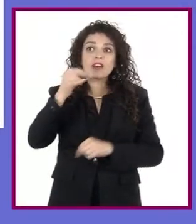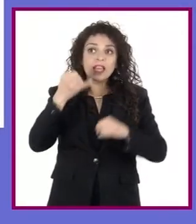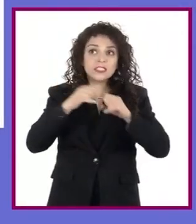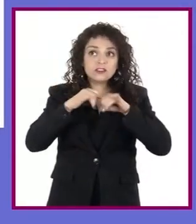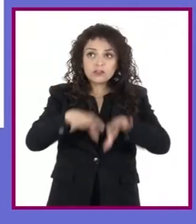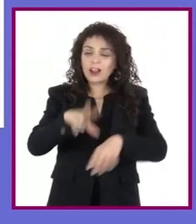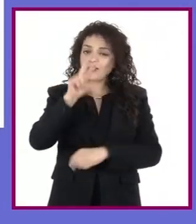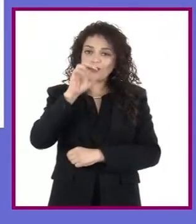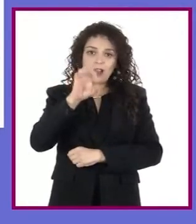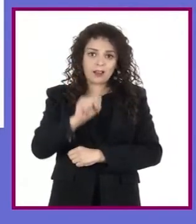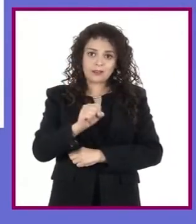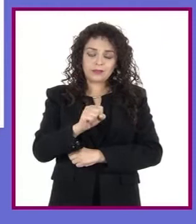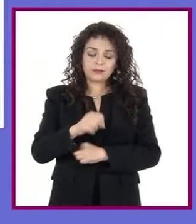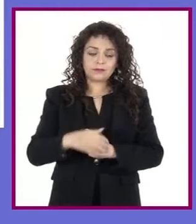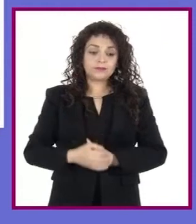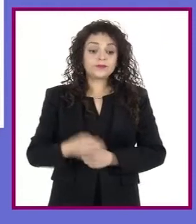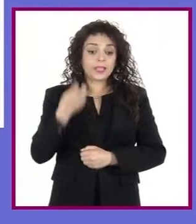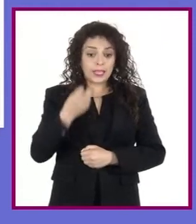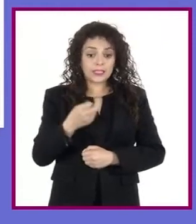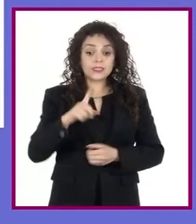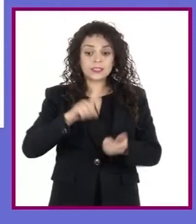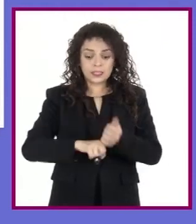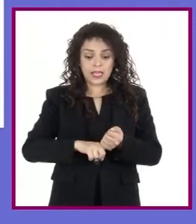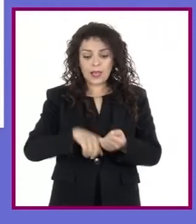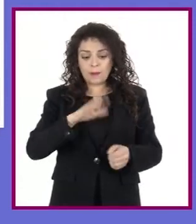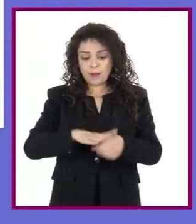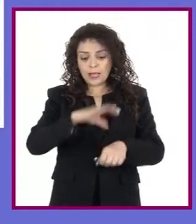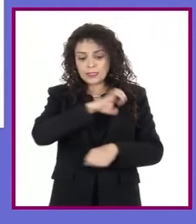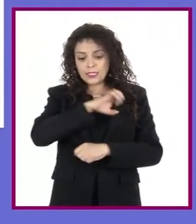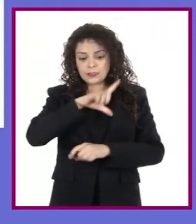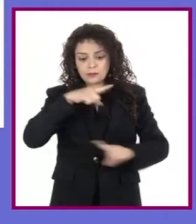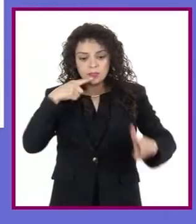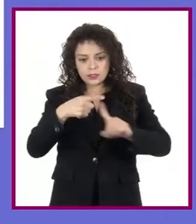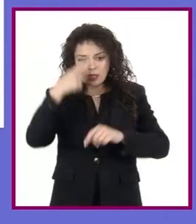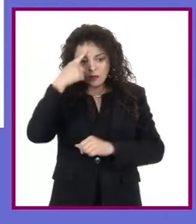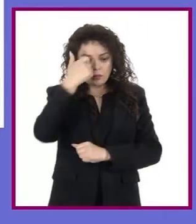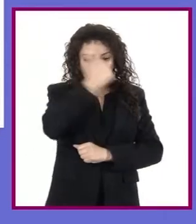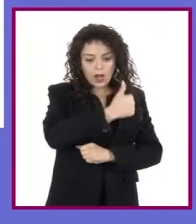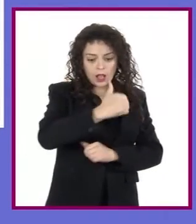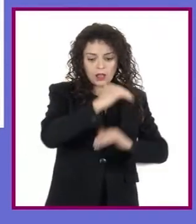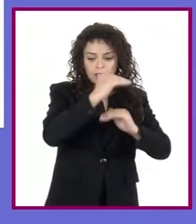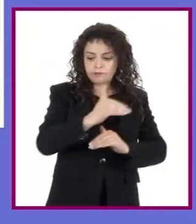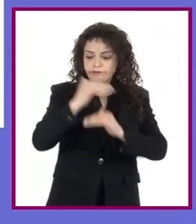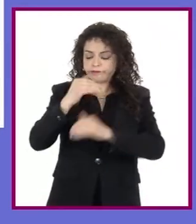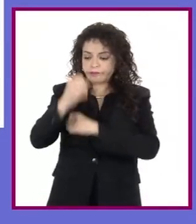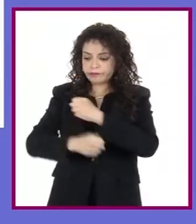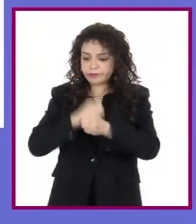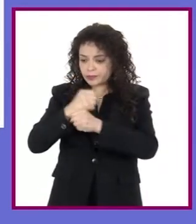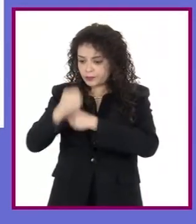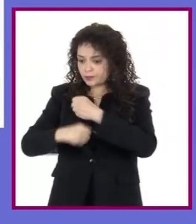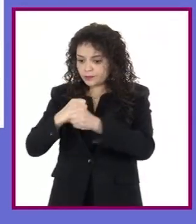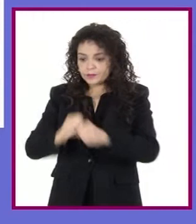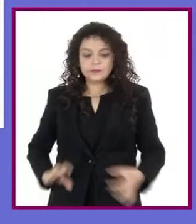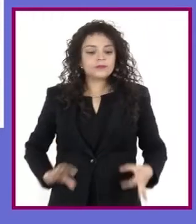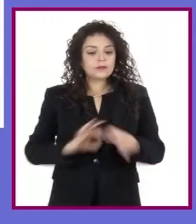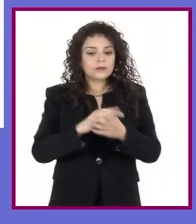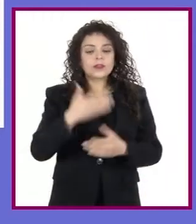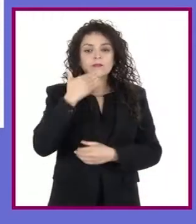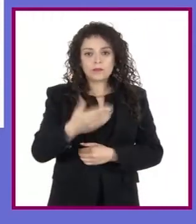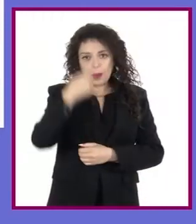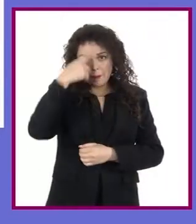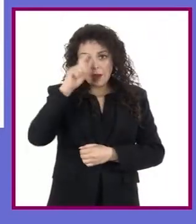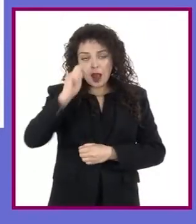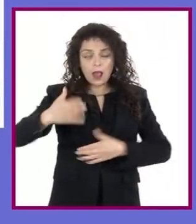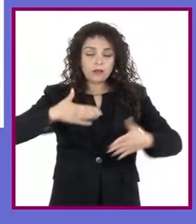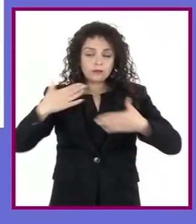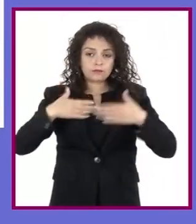que se debe tener acceso a contenidos especialmente diseñados para cada rango de edad, que tenga como fin el entretenimiento,